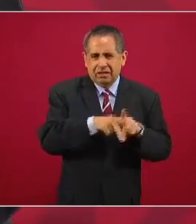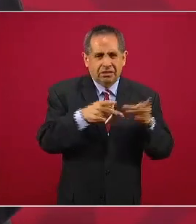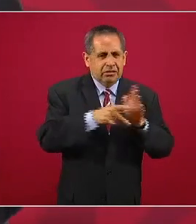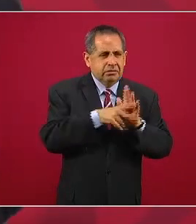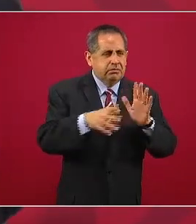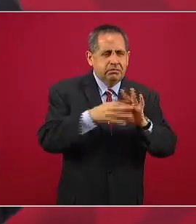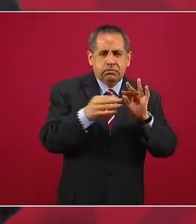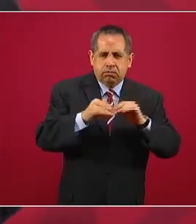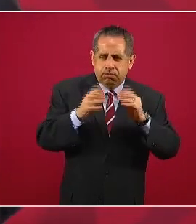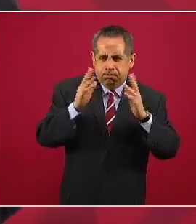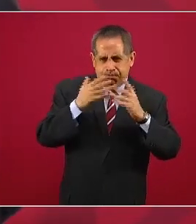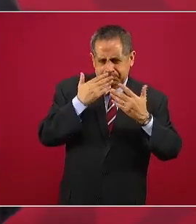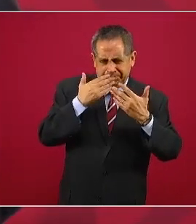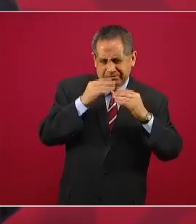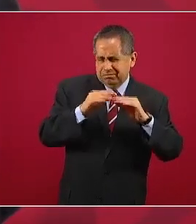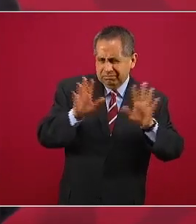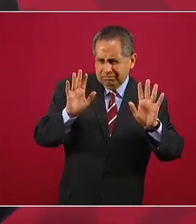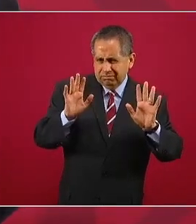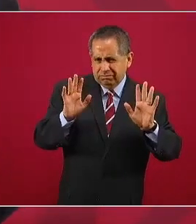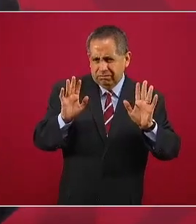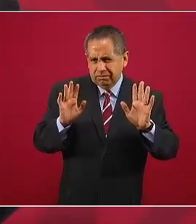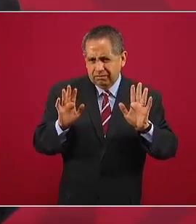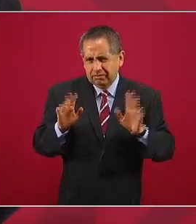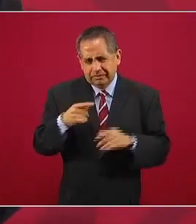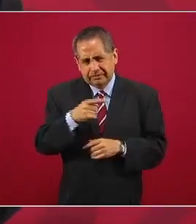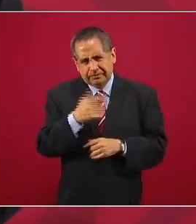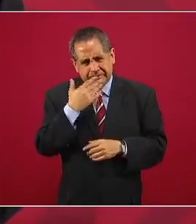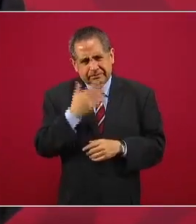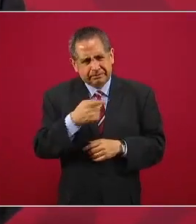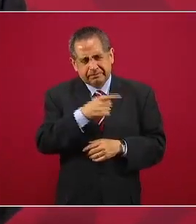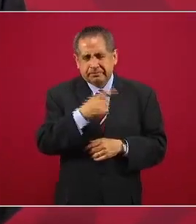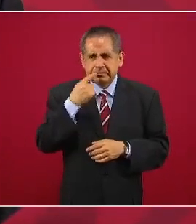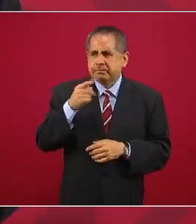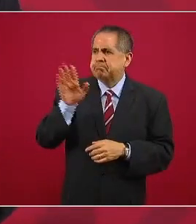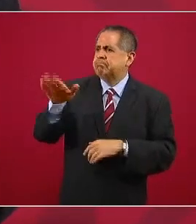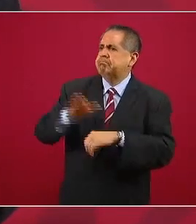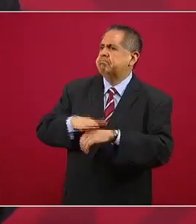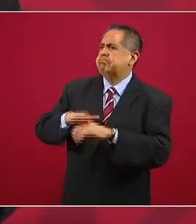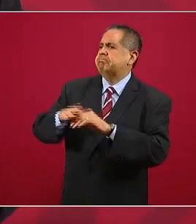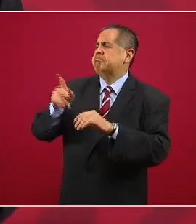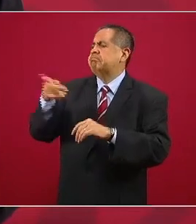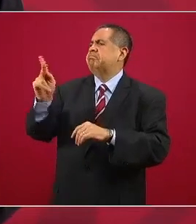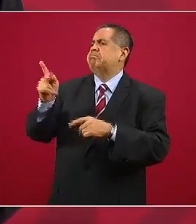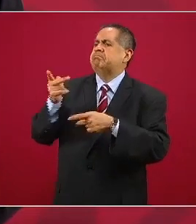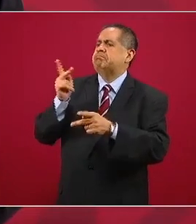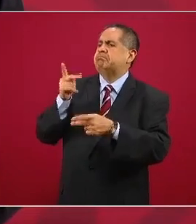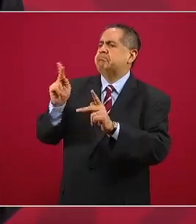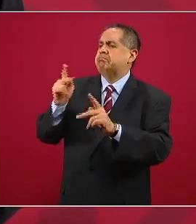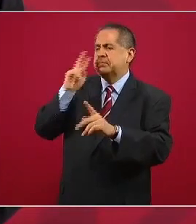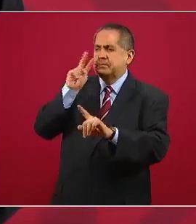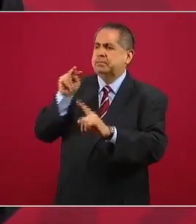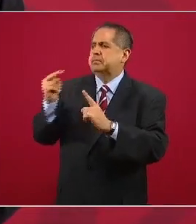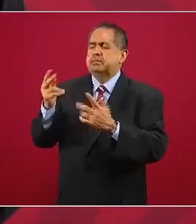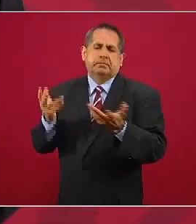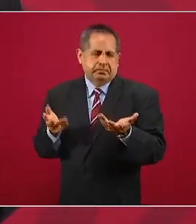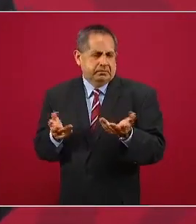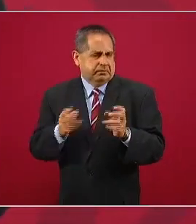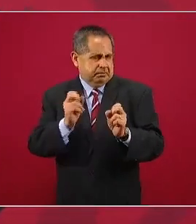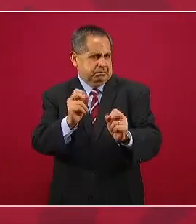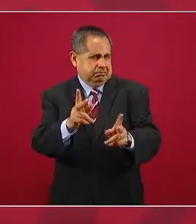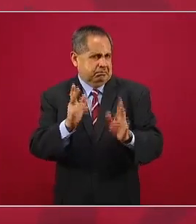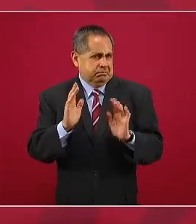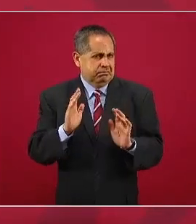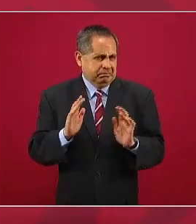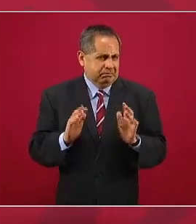luego, la prensa tiene que ser crítica y tiene que ser objetiva y tiene que